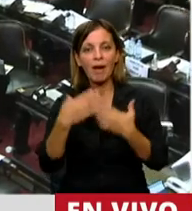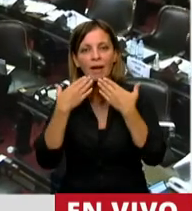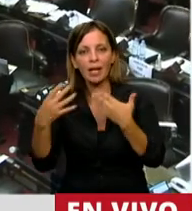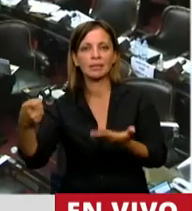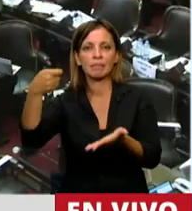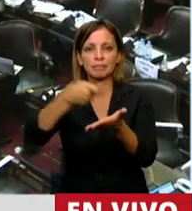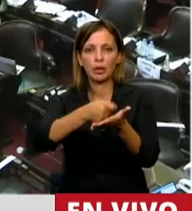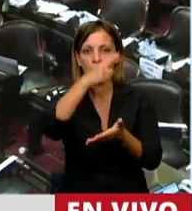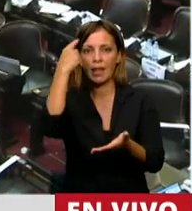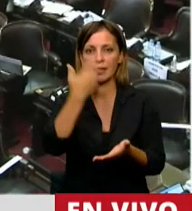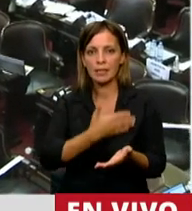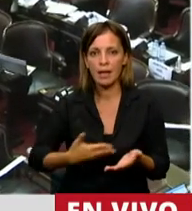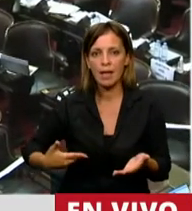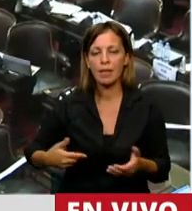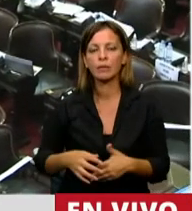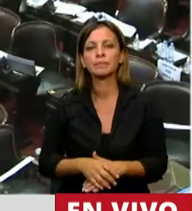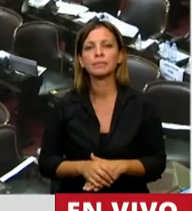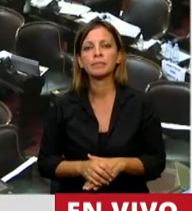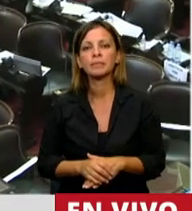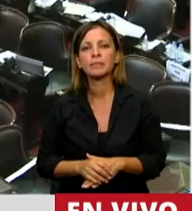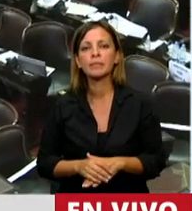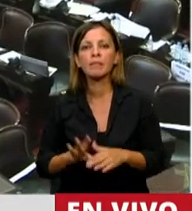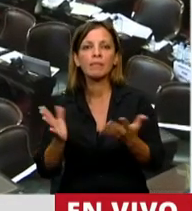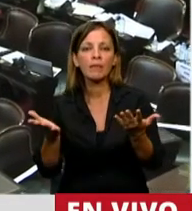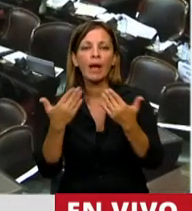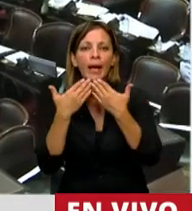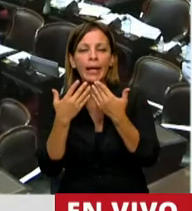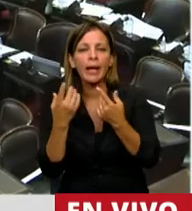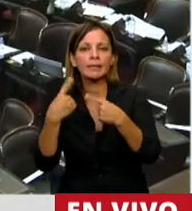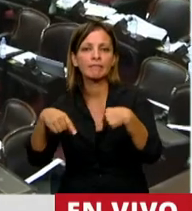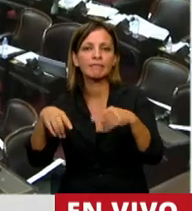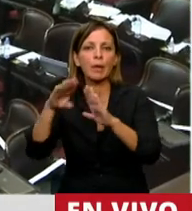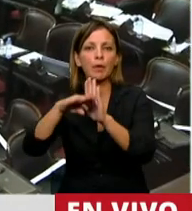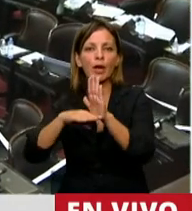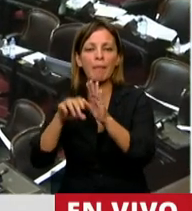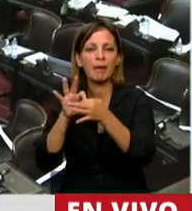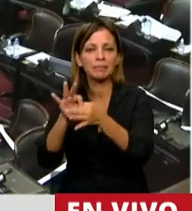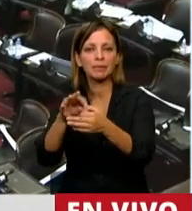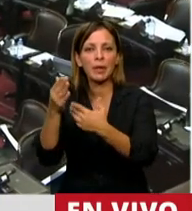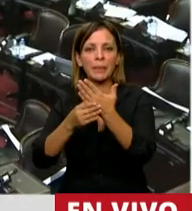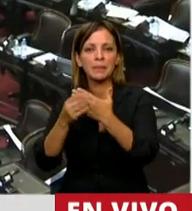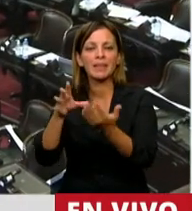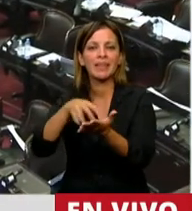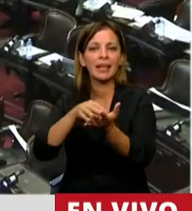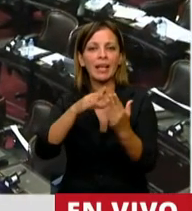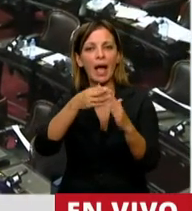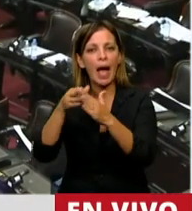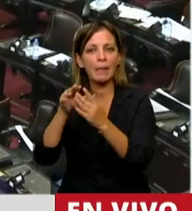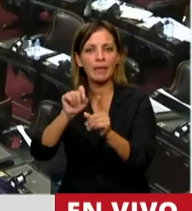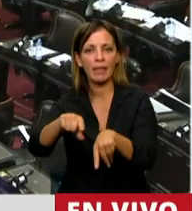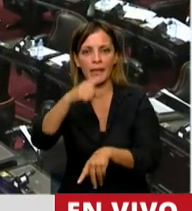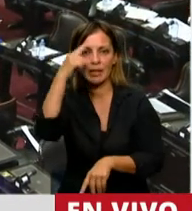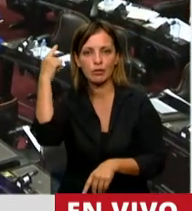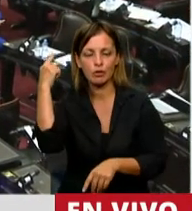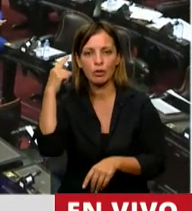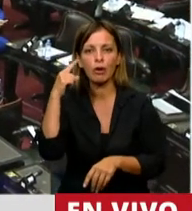Estado. A través de los diferentes programas del Ministerio de Desarrollo Territorial y Hábitat de la